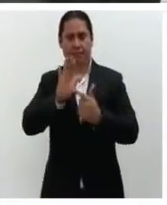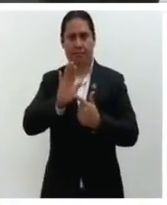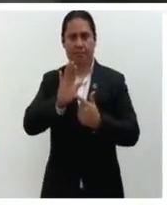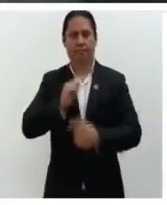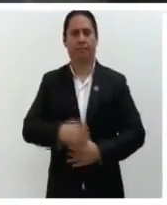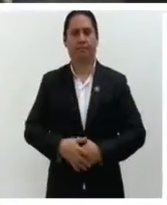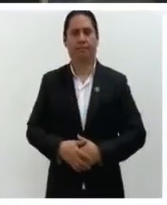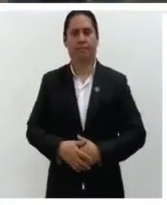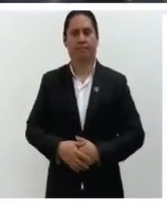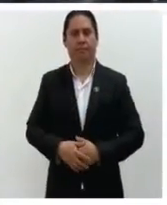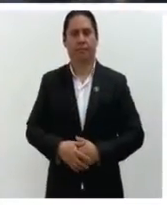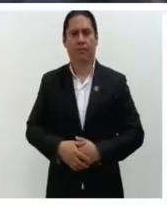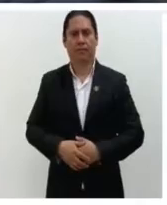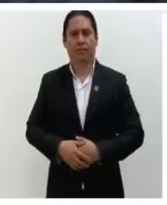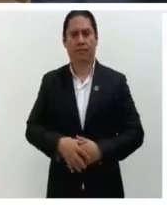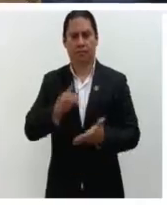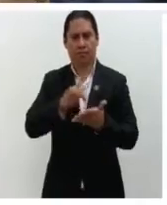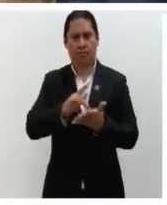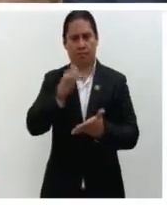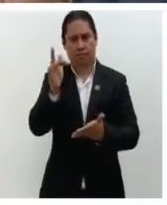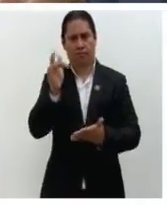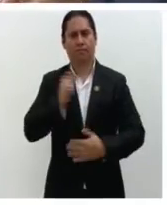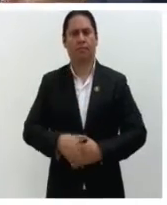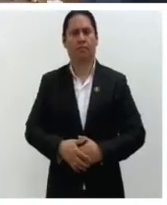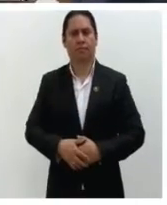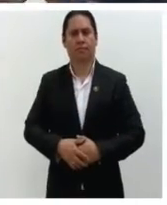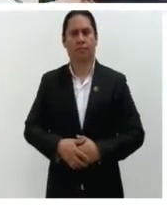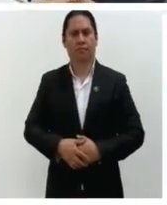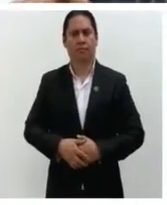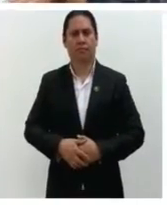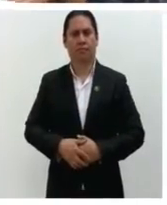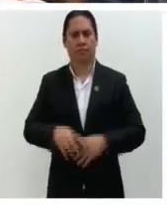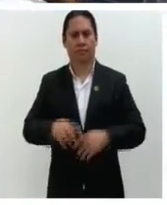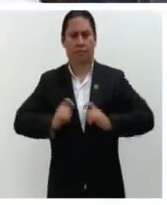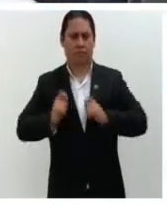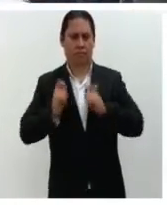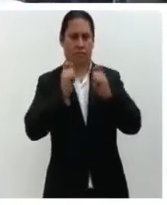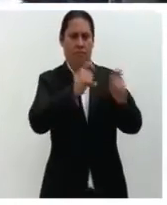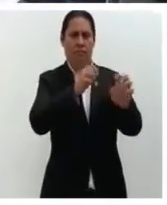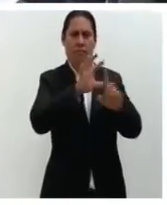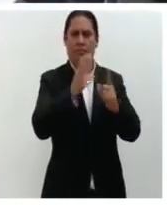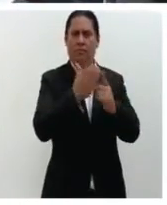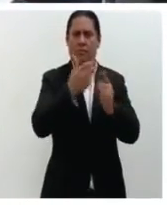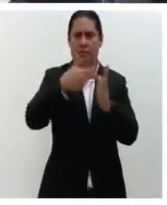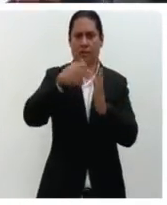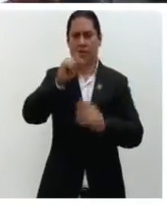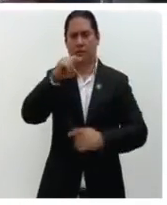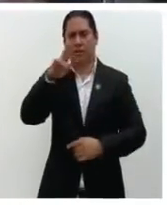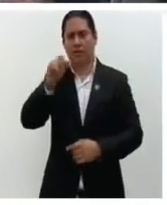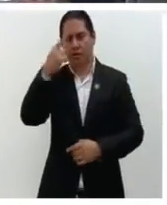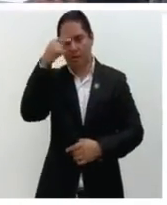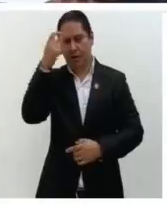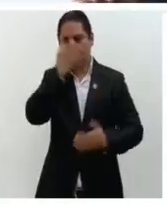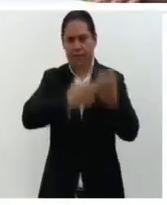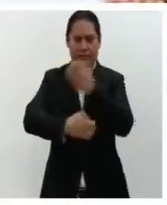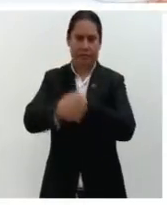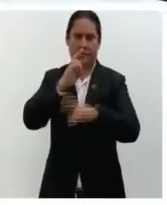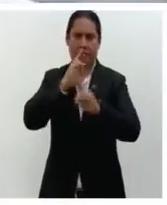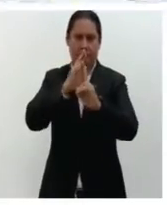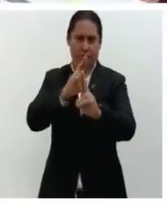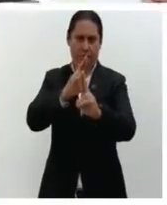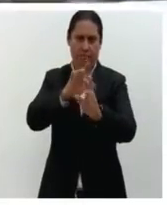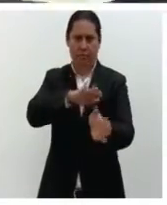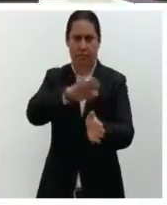diputado presidente. Muchas gracias, diputada secretaria. Túrnese a la Comisión de Hacienda para su estudio y